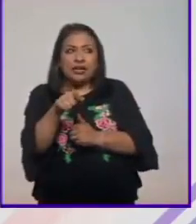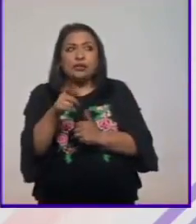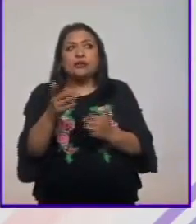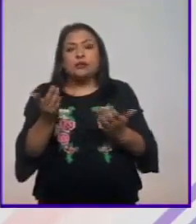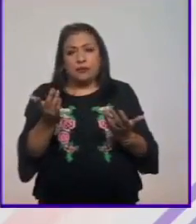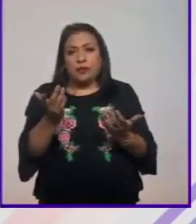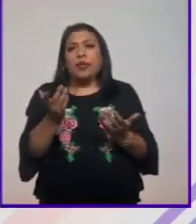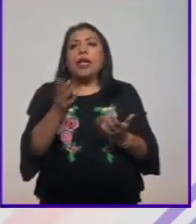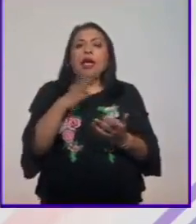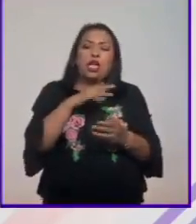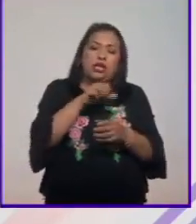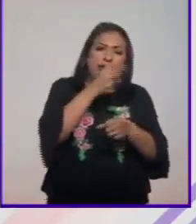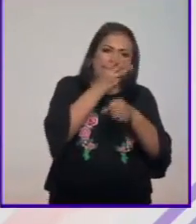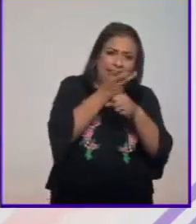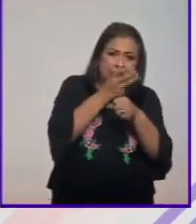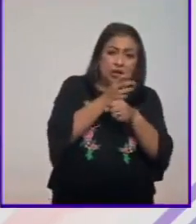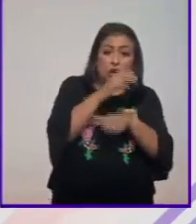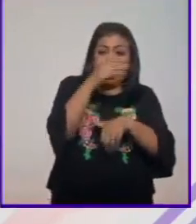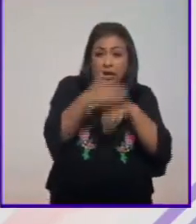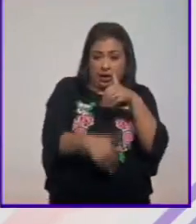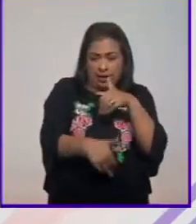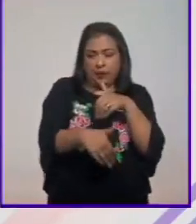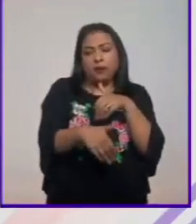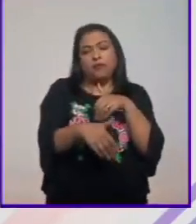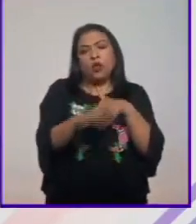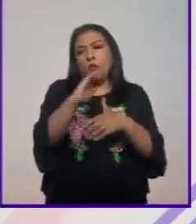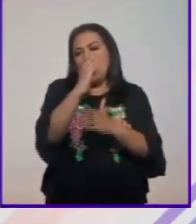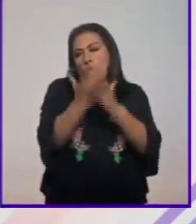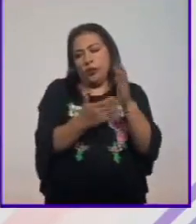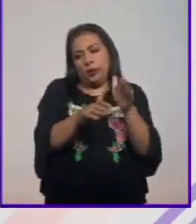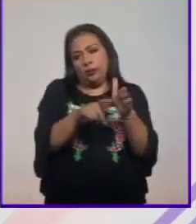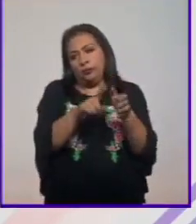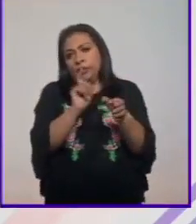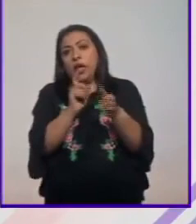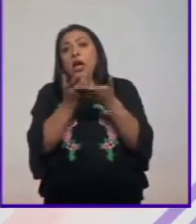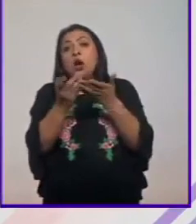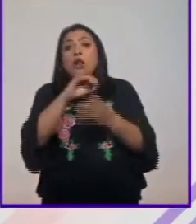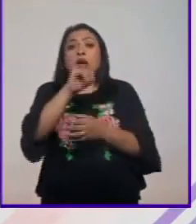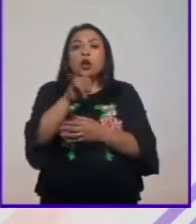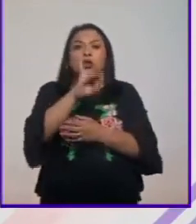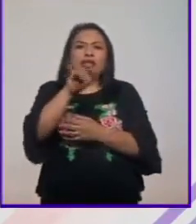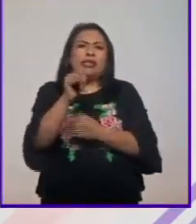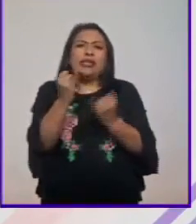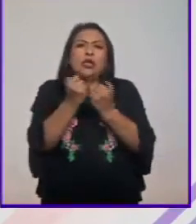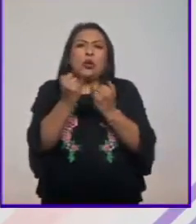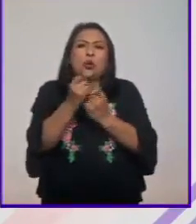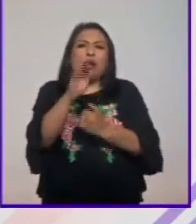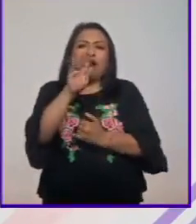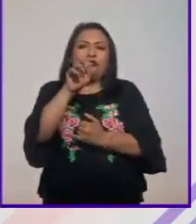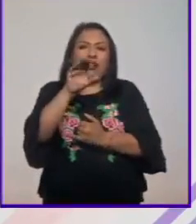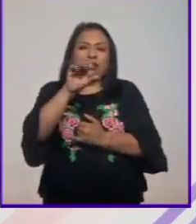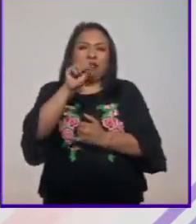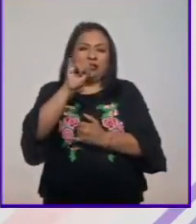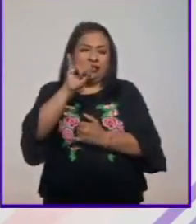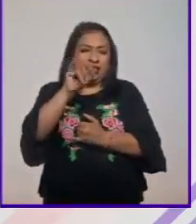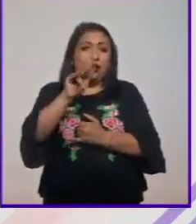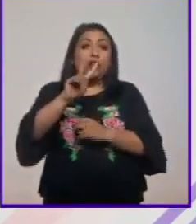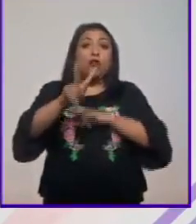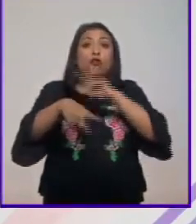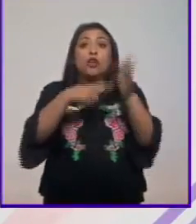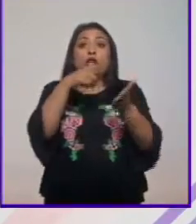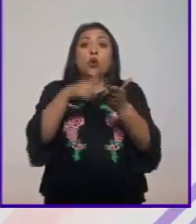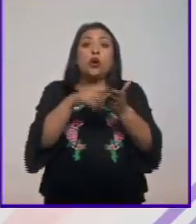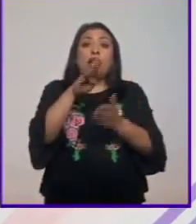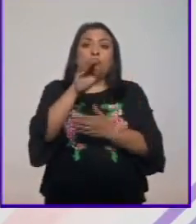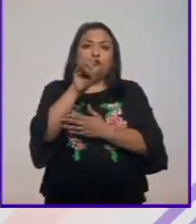Entonces, hice el Incubando y cuando ya terminé el contrato con Warner dije, bueno, pues ahora voy a hacer jotas por jazz como a lo Frank Sinatra. Y me fui a Boston y la grabé con